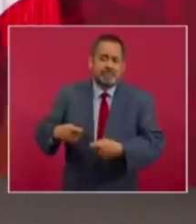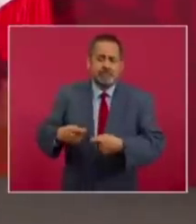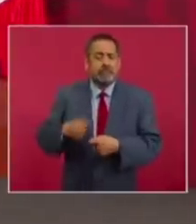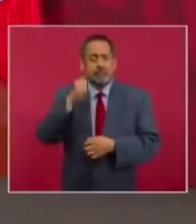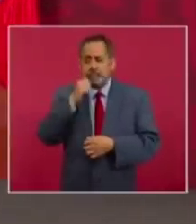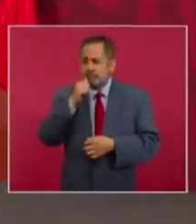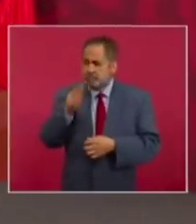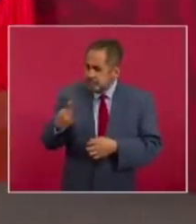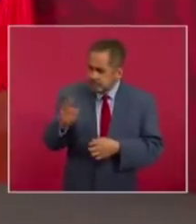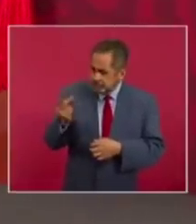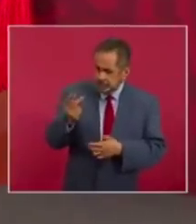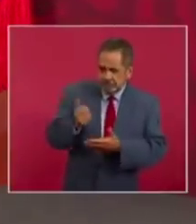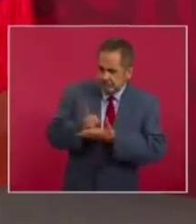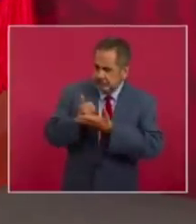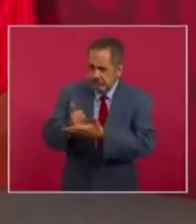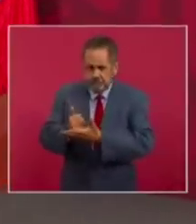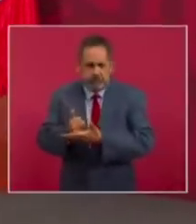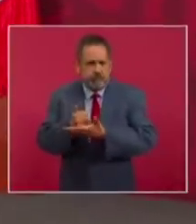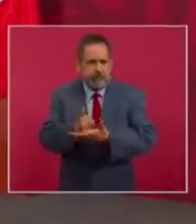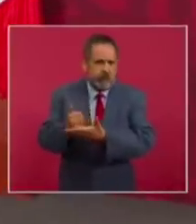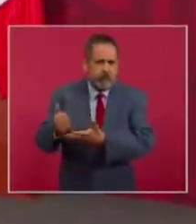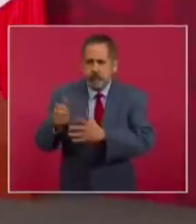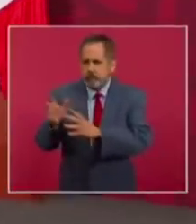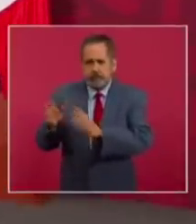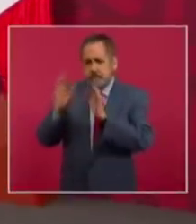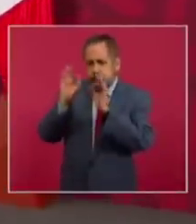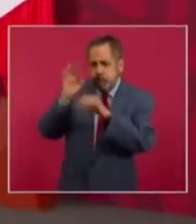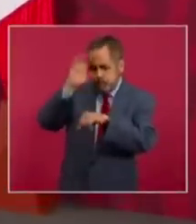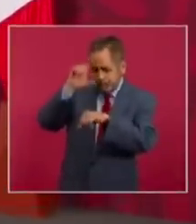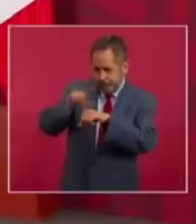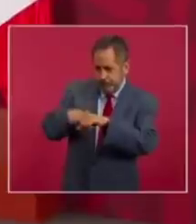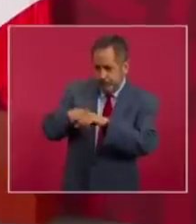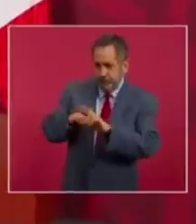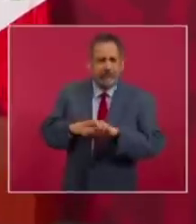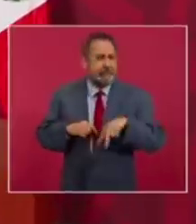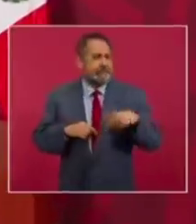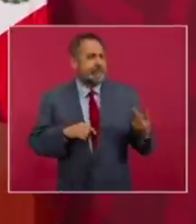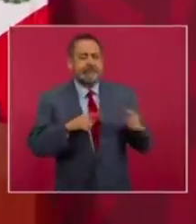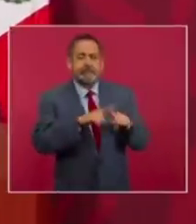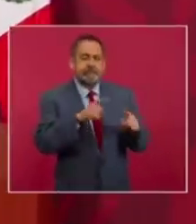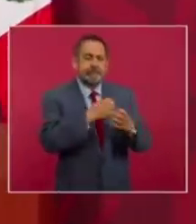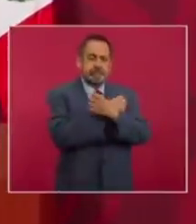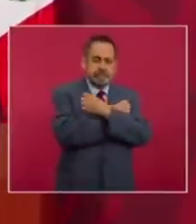ayuda mutua. La educación es técnica,